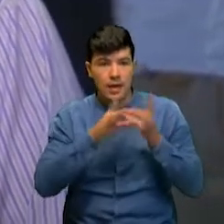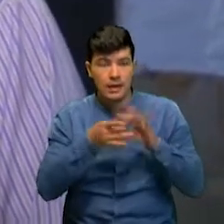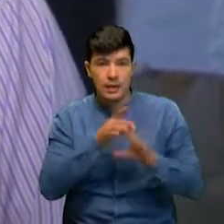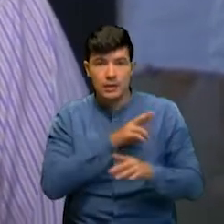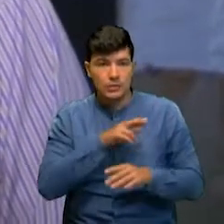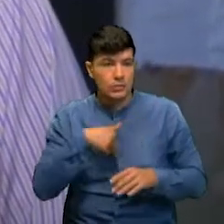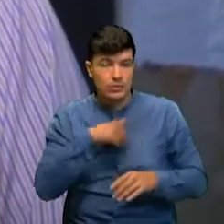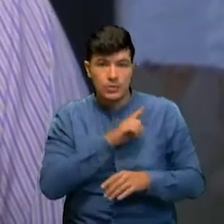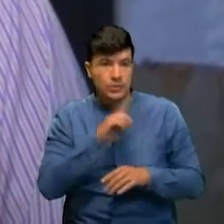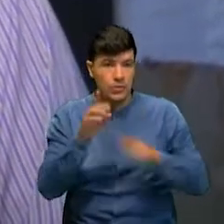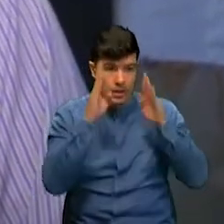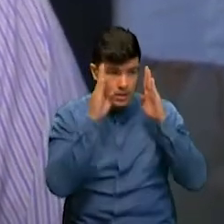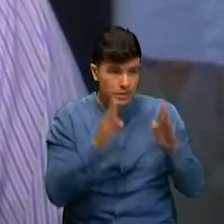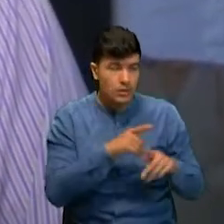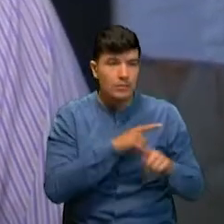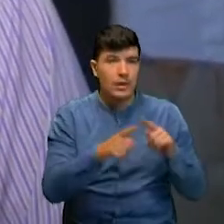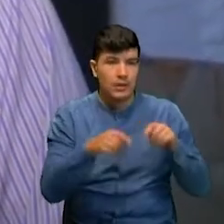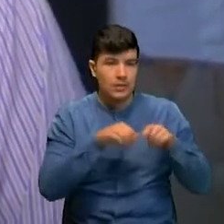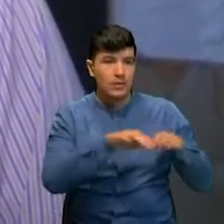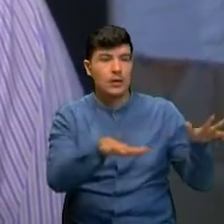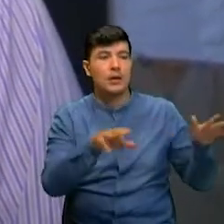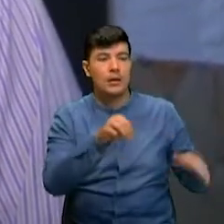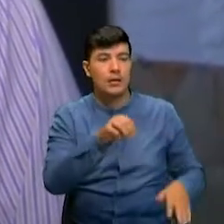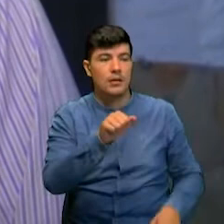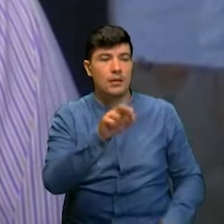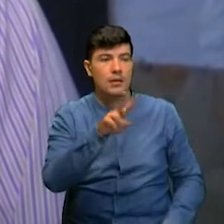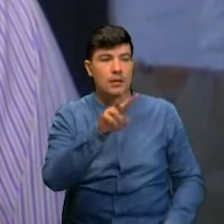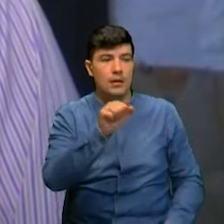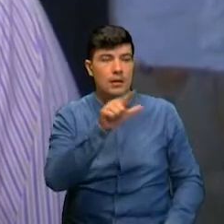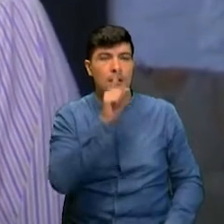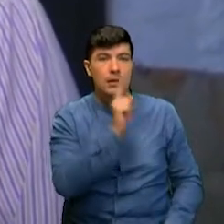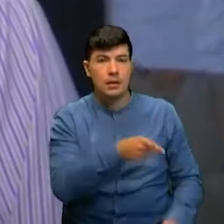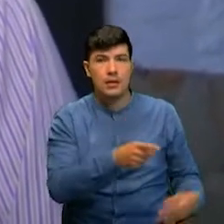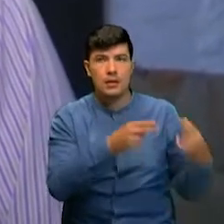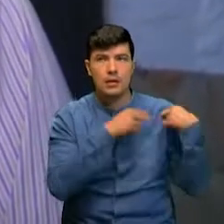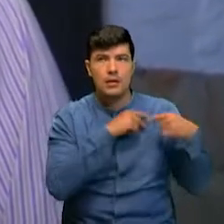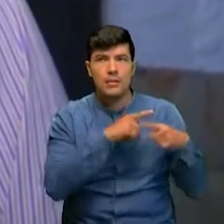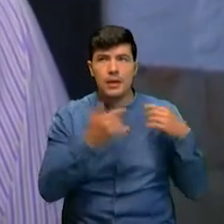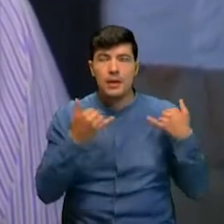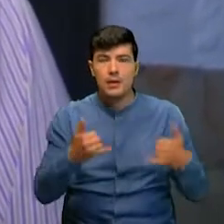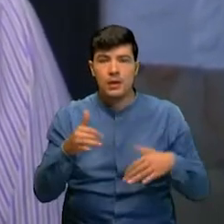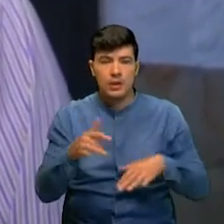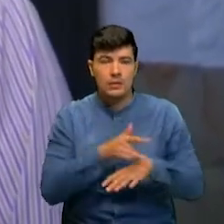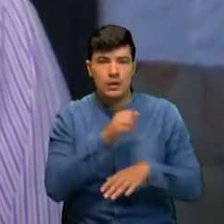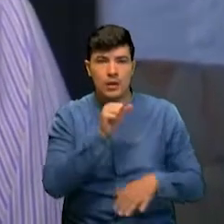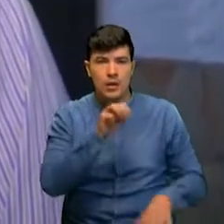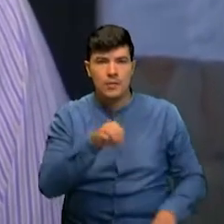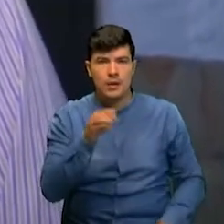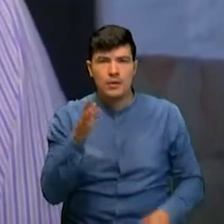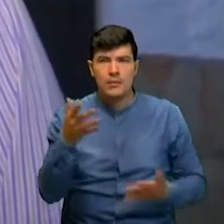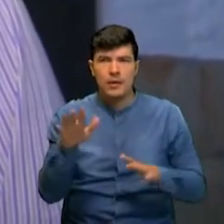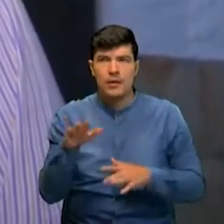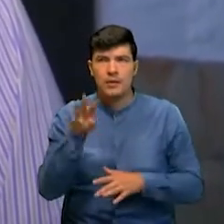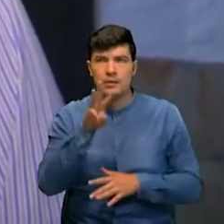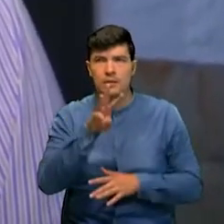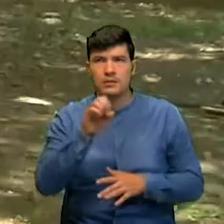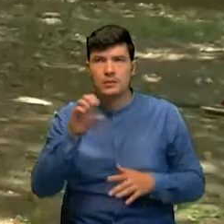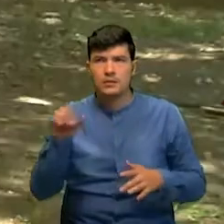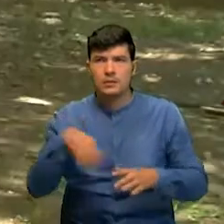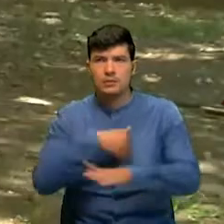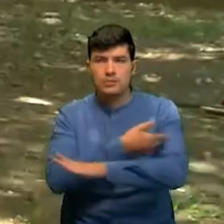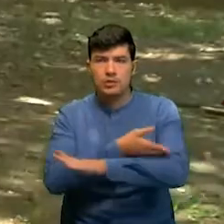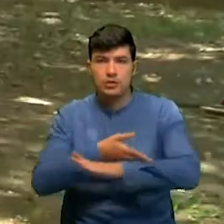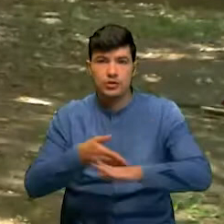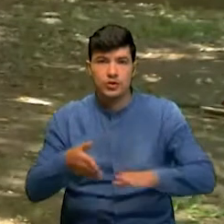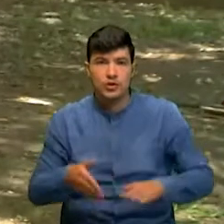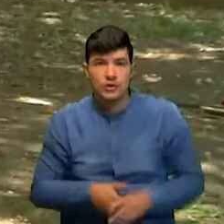es que nos va a tocar tenderle la red esa marval que le correspondía de esa empresa ahora le va a tocar a la productiva la en alrededor de 300 millones de pesos